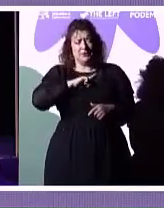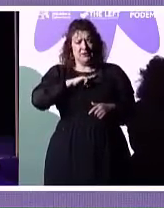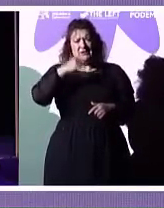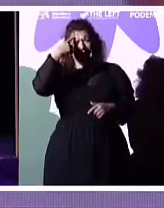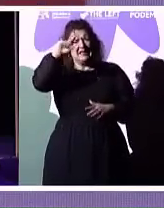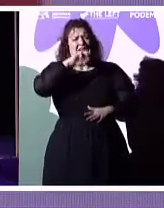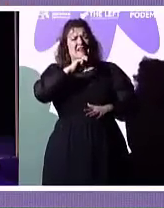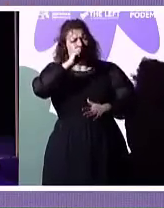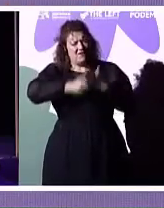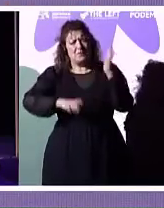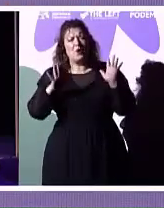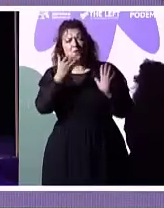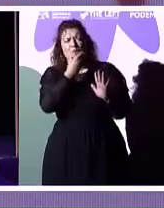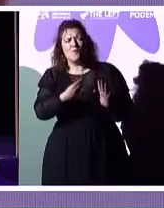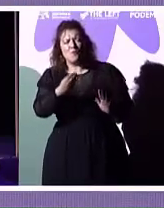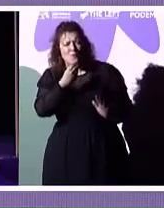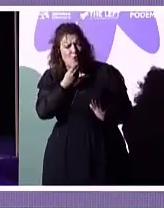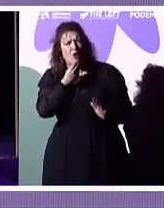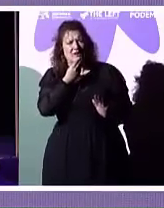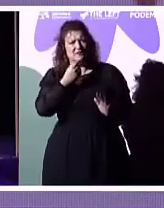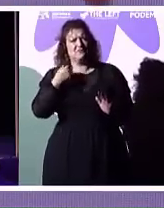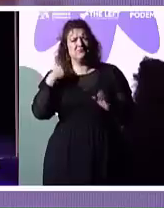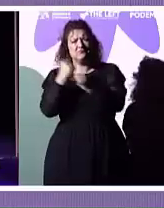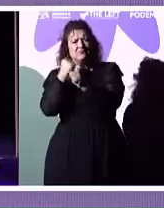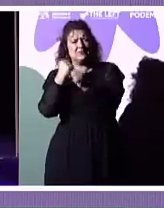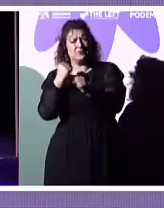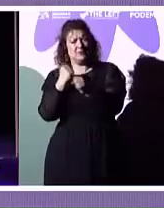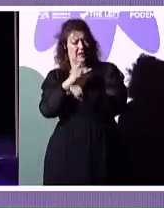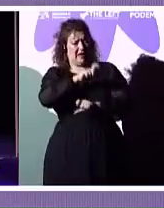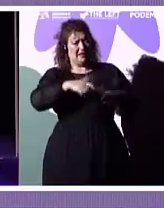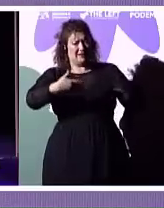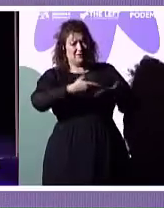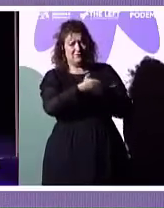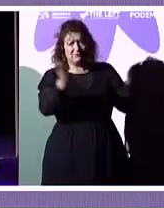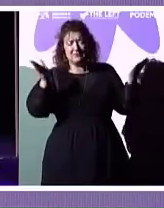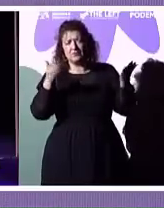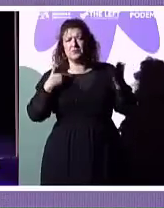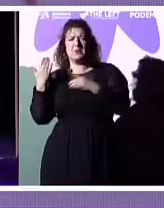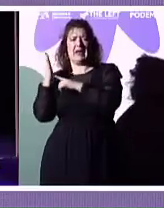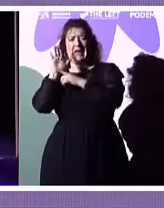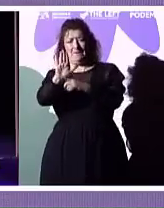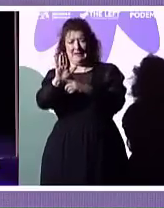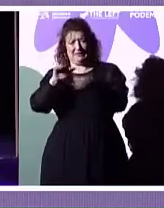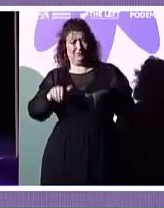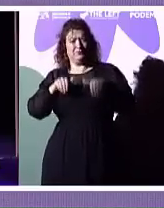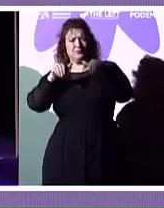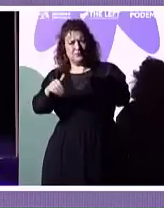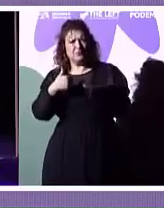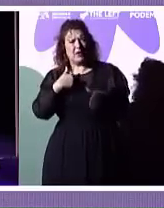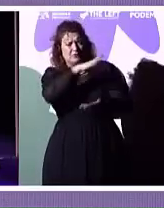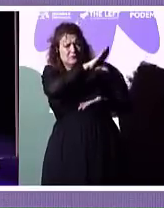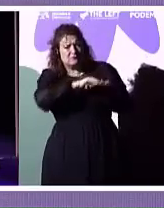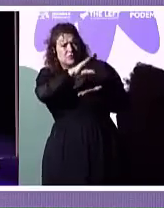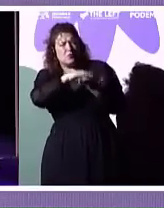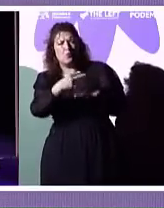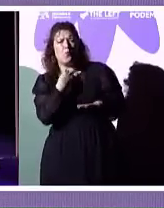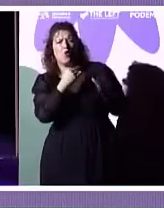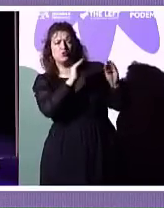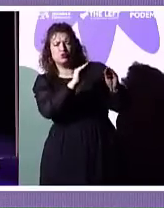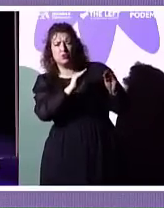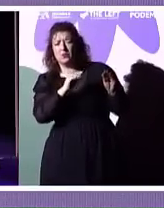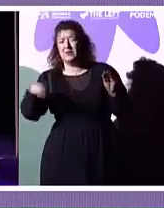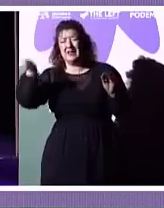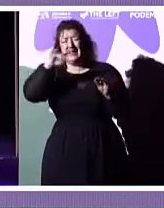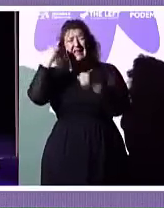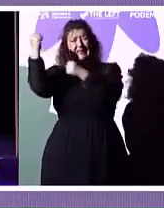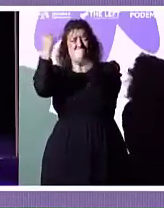difícil de seguir representando a nuestro pueblo de seguir haciendo que nuestro pueblo tenga voz en unas instituciones que el